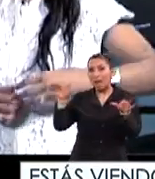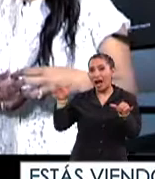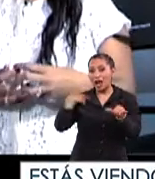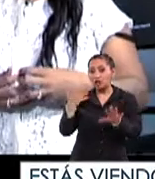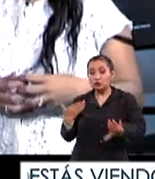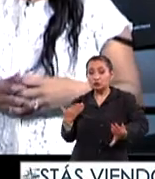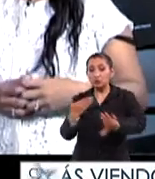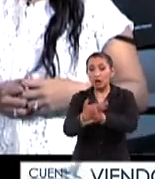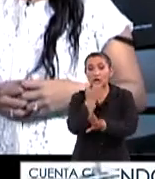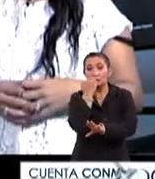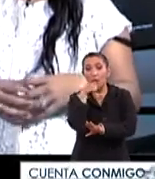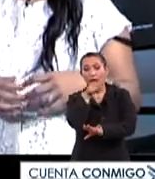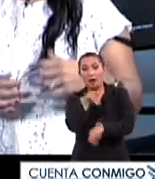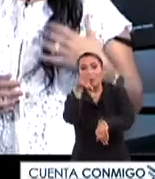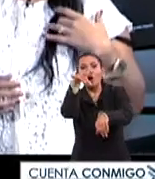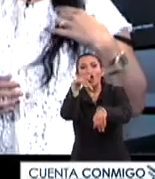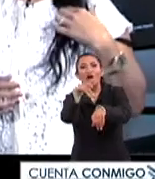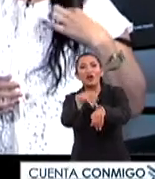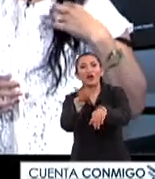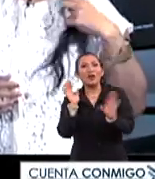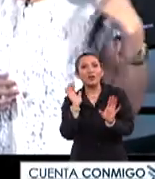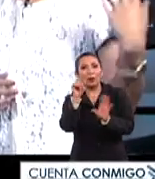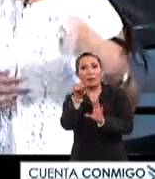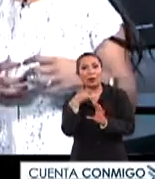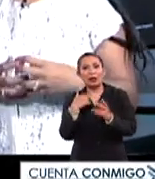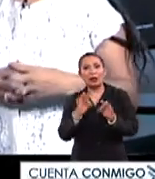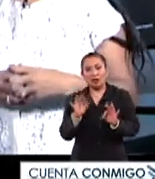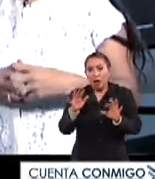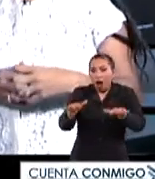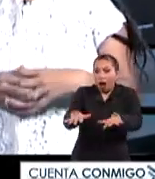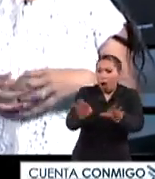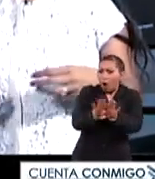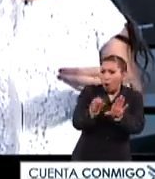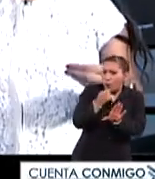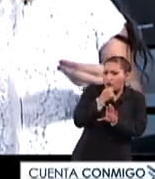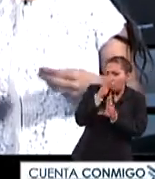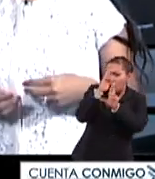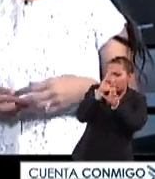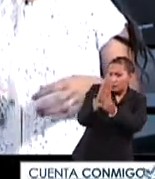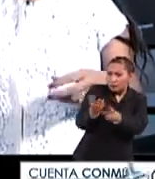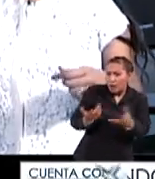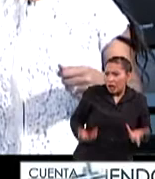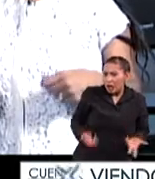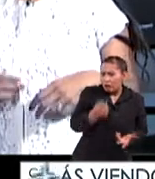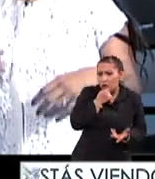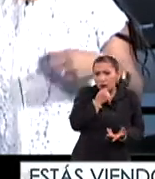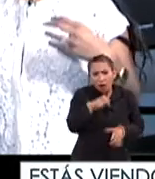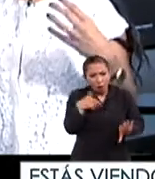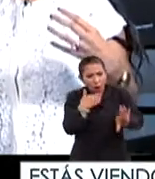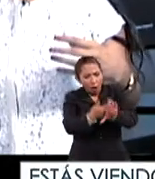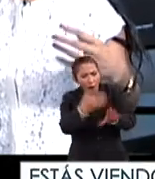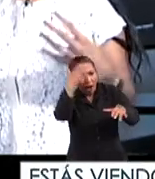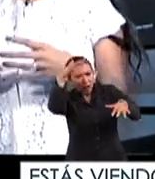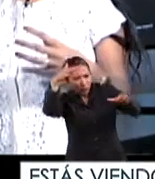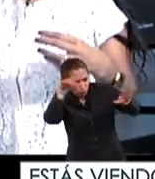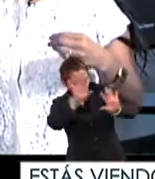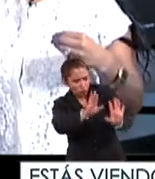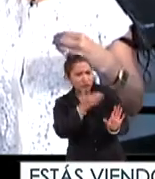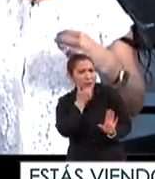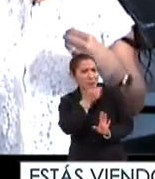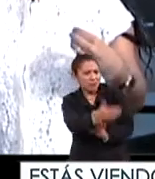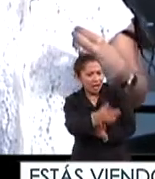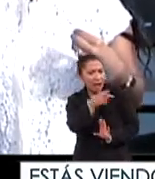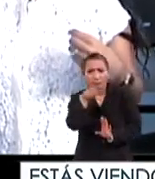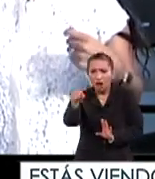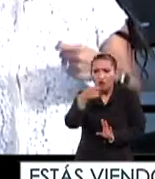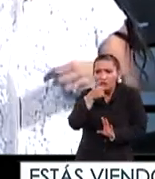ataque a la escuela es una de las partes principales que podemos ver. Dices, oye, no es lo mismo que ataquen a adultos, ¿no? Y sobre todo por